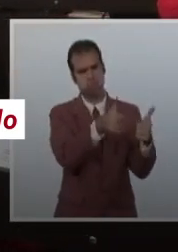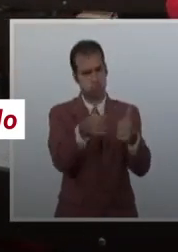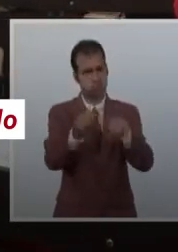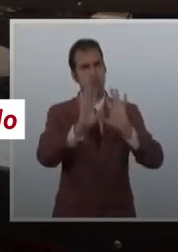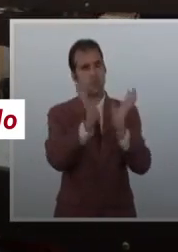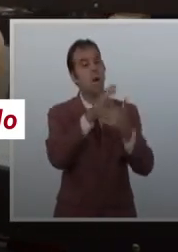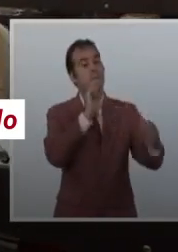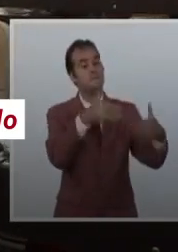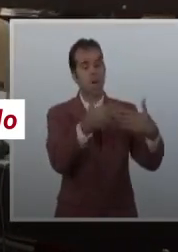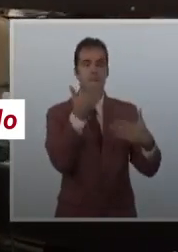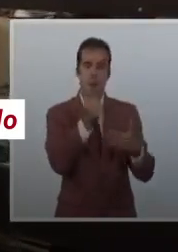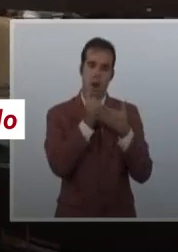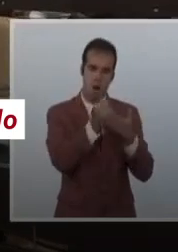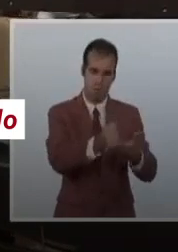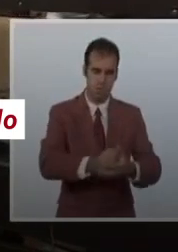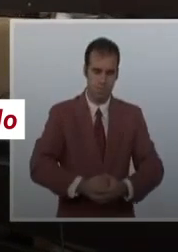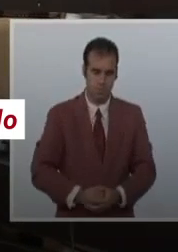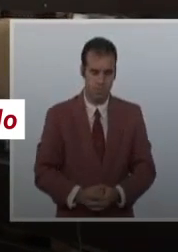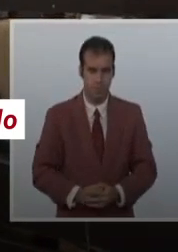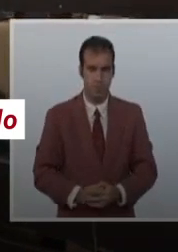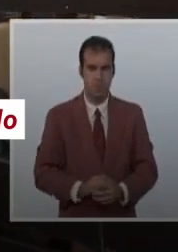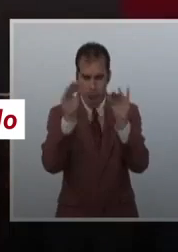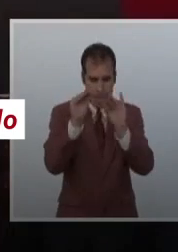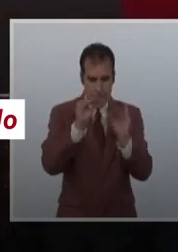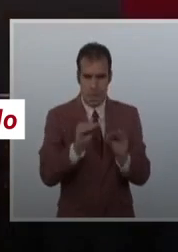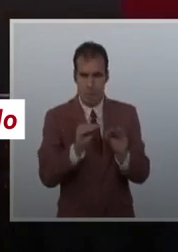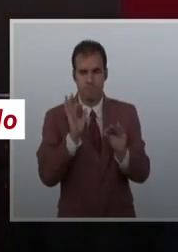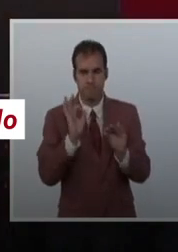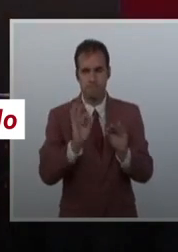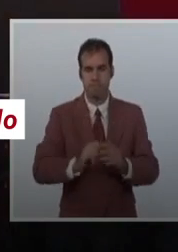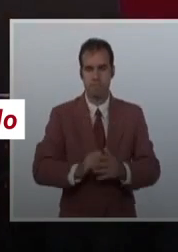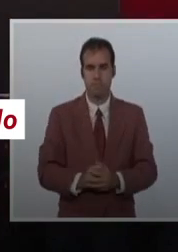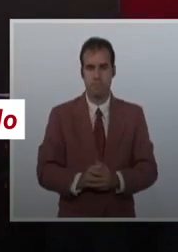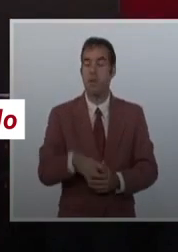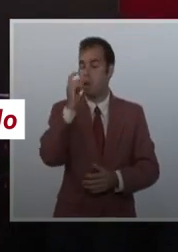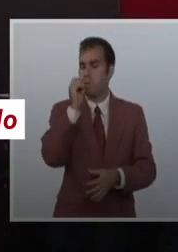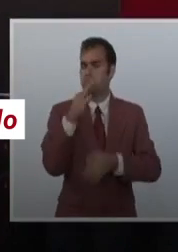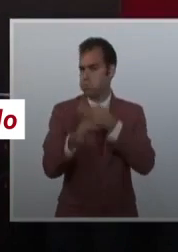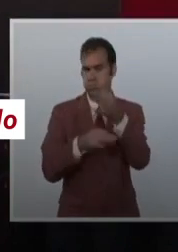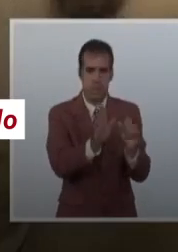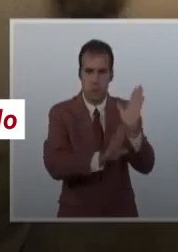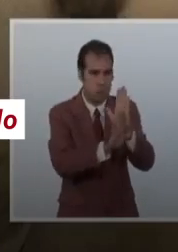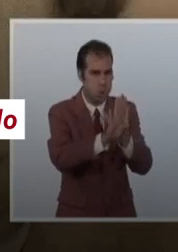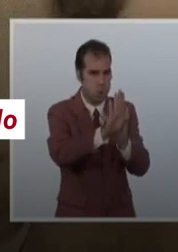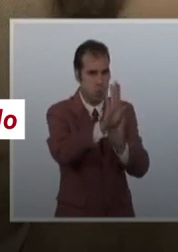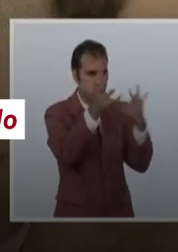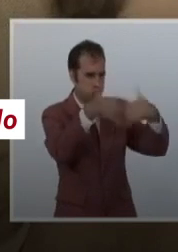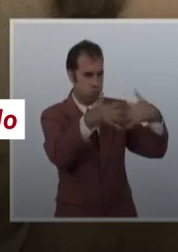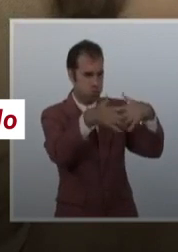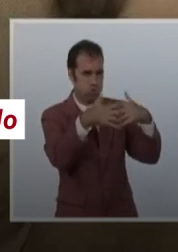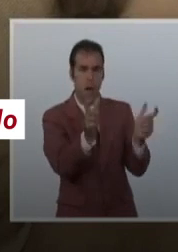gente lo que dice, a mí me cuesta la vida más que antes. Y hay quien incluso dice que está peor. Porque esa